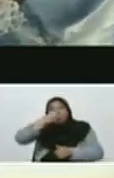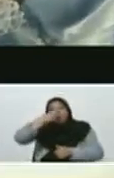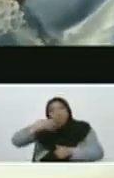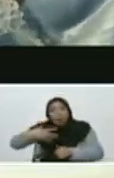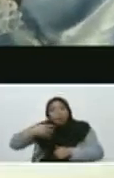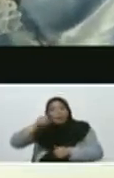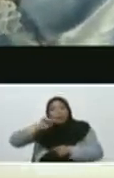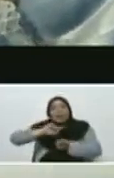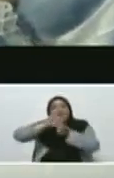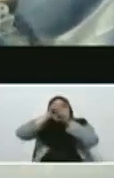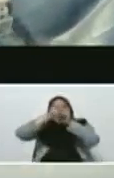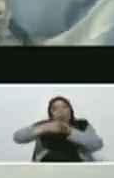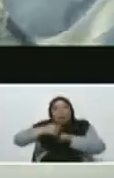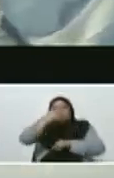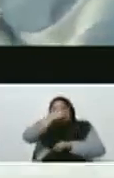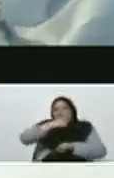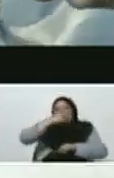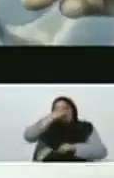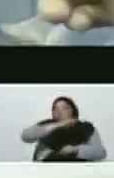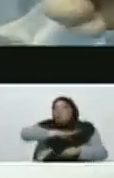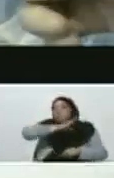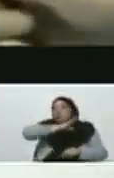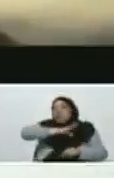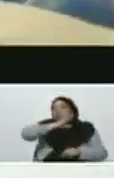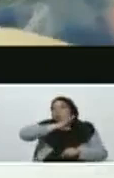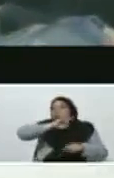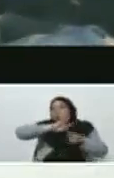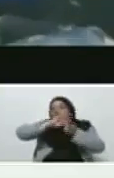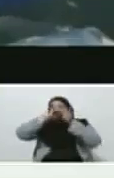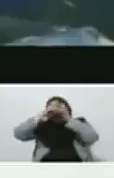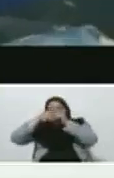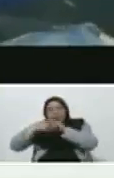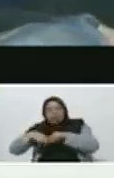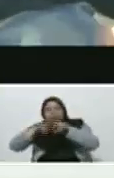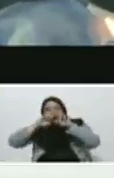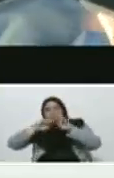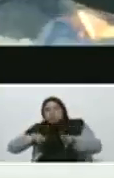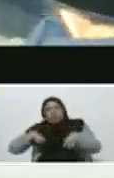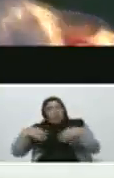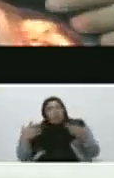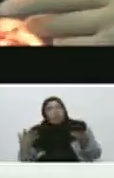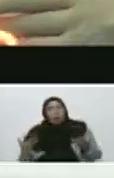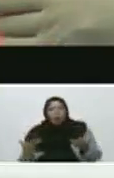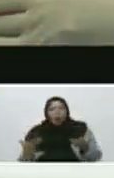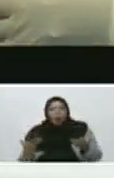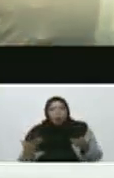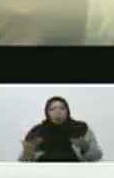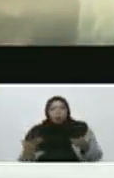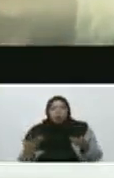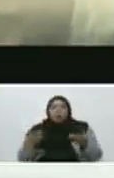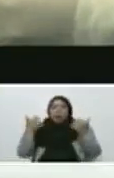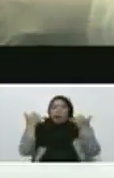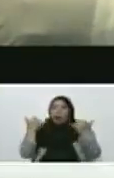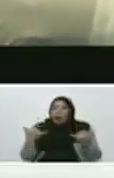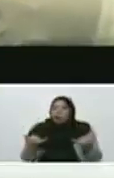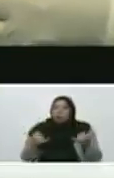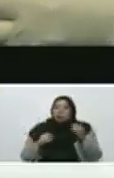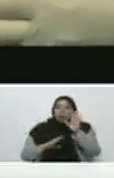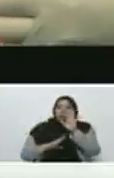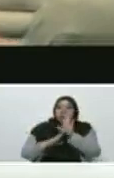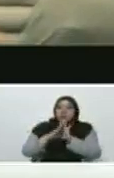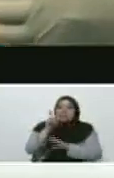se la pone en el ojo enfermo. Exactamente. ¿Cuál ha sido el resultado? El paciente en estos momentos está muy bien, superó la